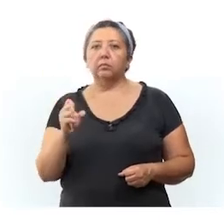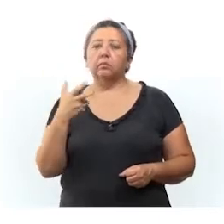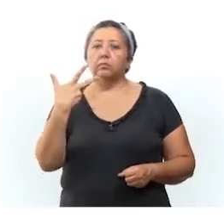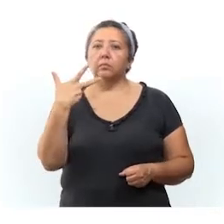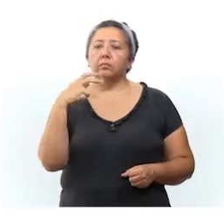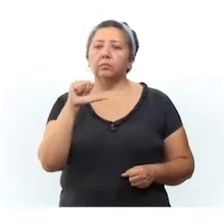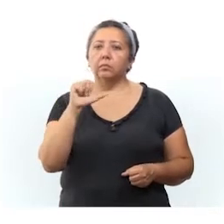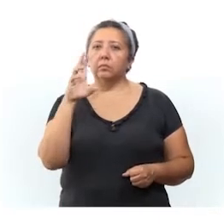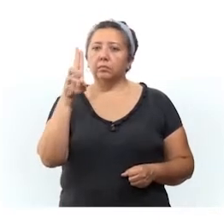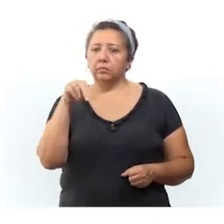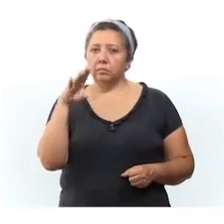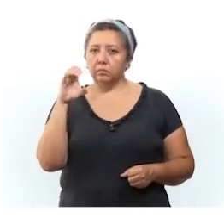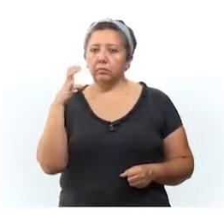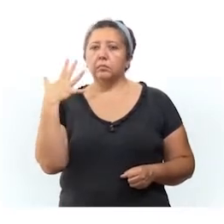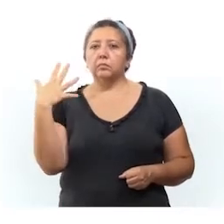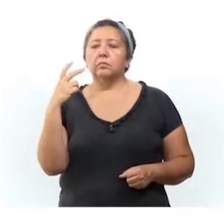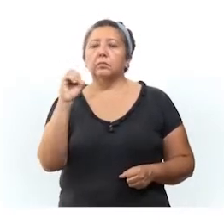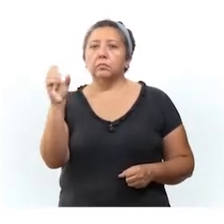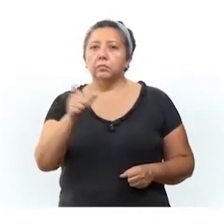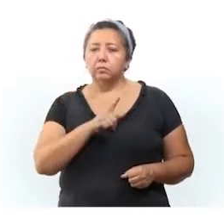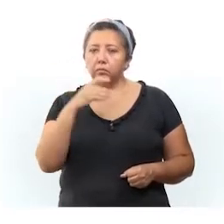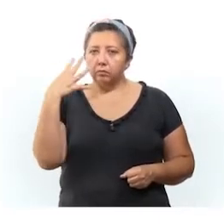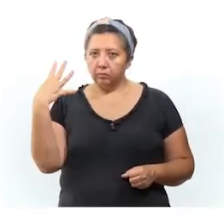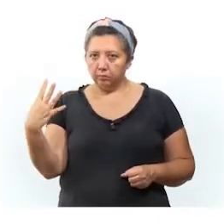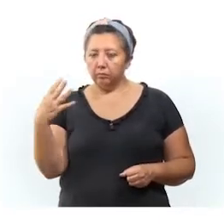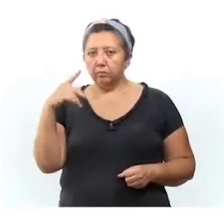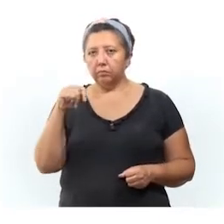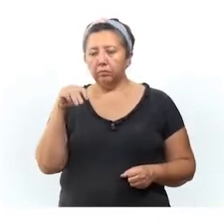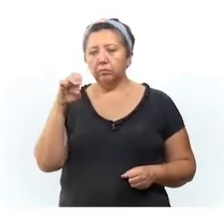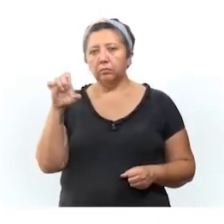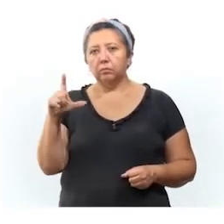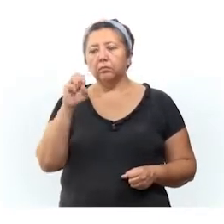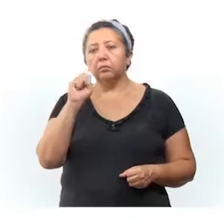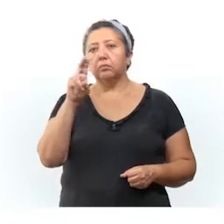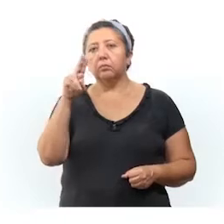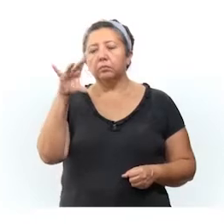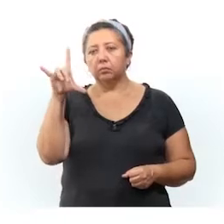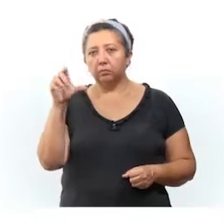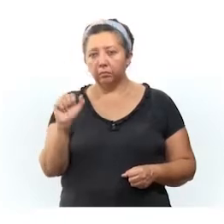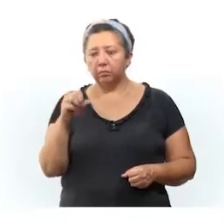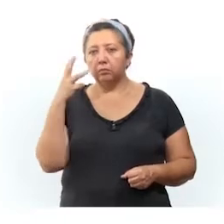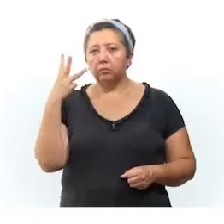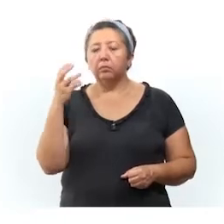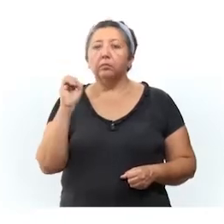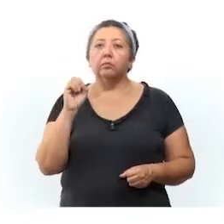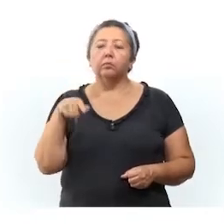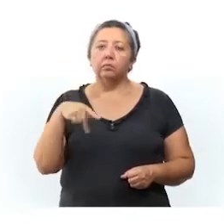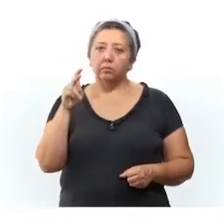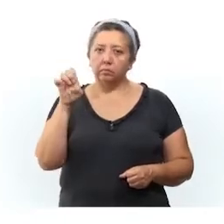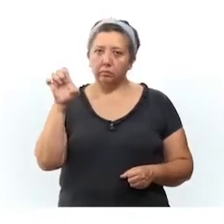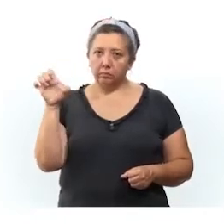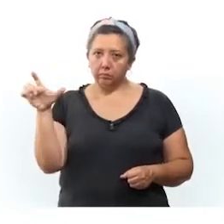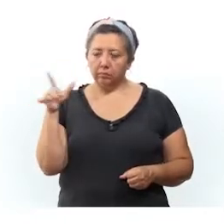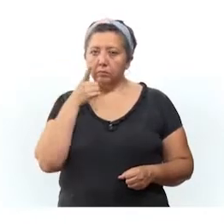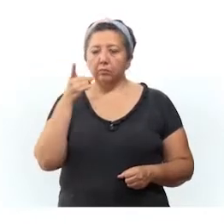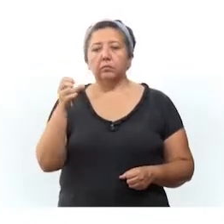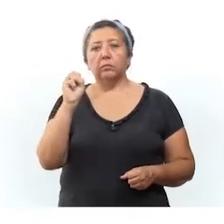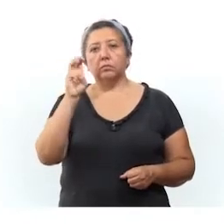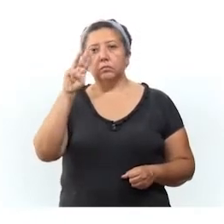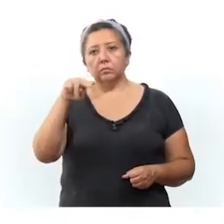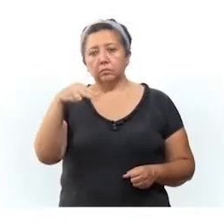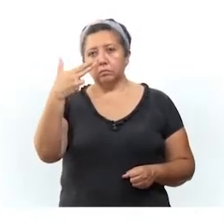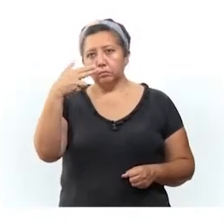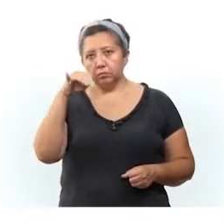en Acanqué, 5 en Oxcuscap, 4 en Motul y Suquilá, 3 en Concal, Progreso,